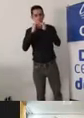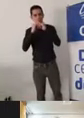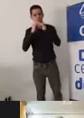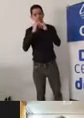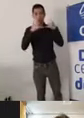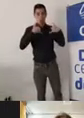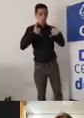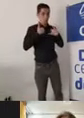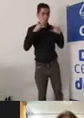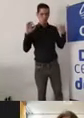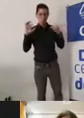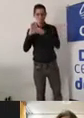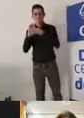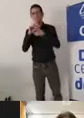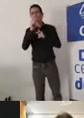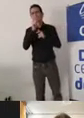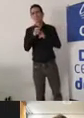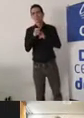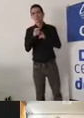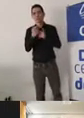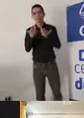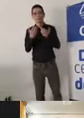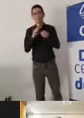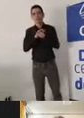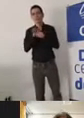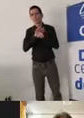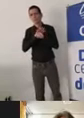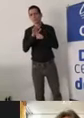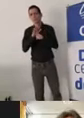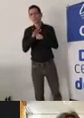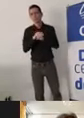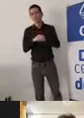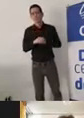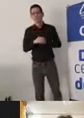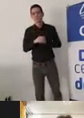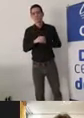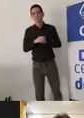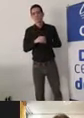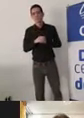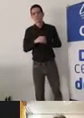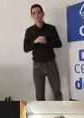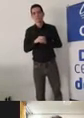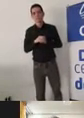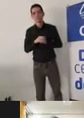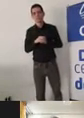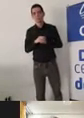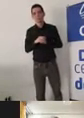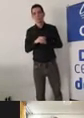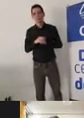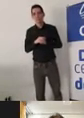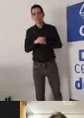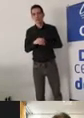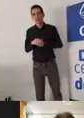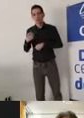los gobiernos y la ciudadanía juvenil que debería ser un motor de oportunidades. ¿Somos apáticos los jóvenes a lo